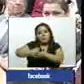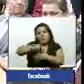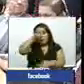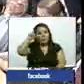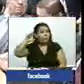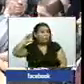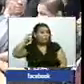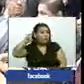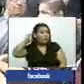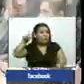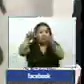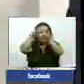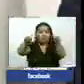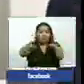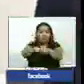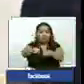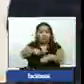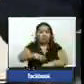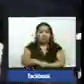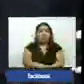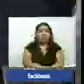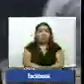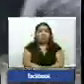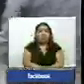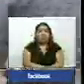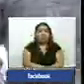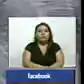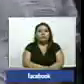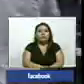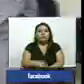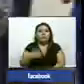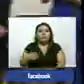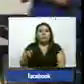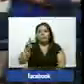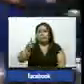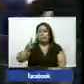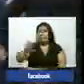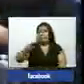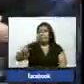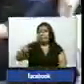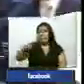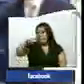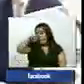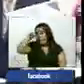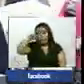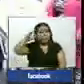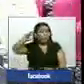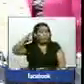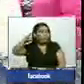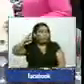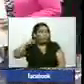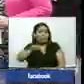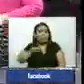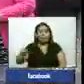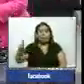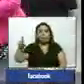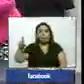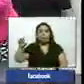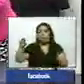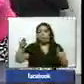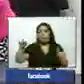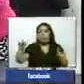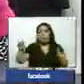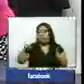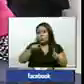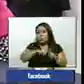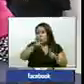radio y la televisión, hoy lo reconocemos. Con 25 años de trayectoria en radio, Denis Roldán también fue galardonado